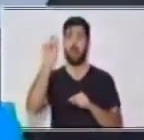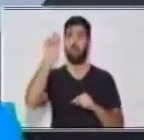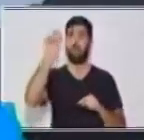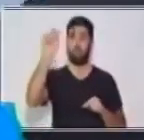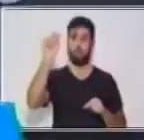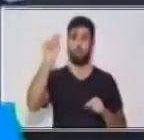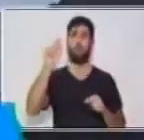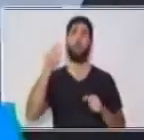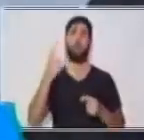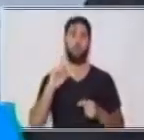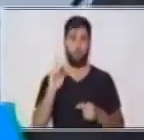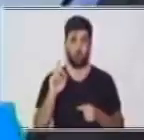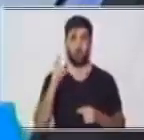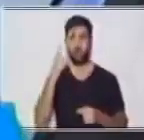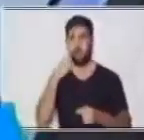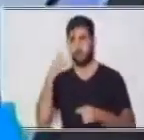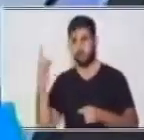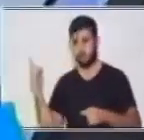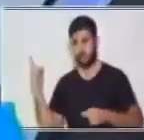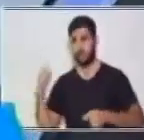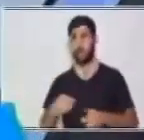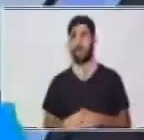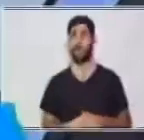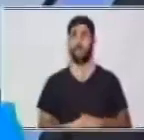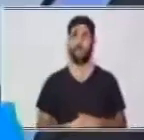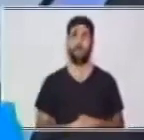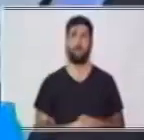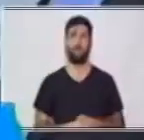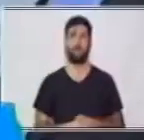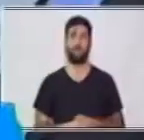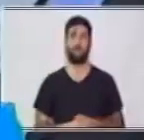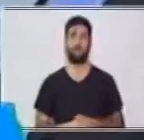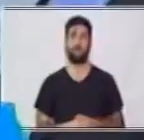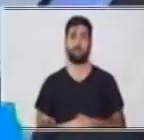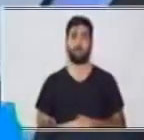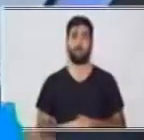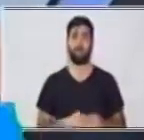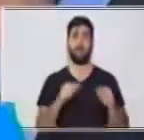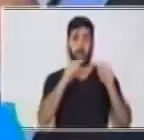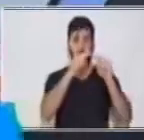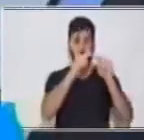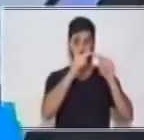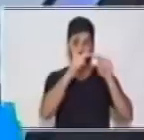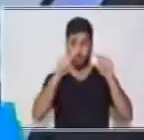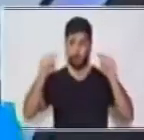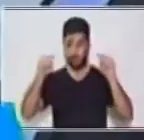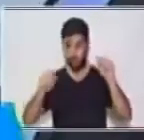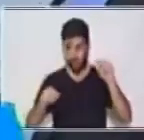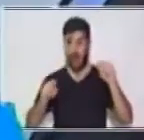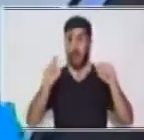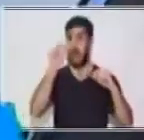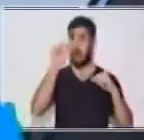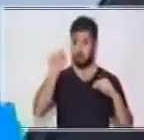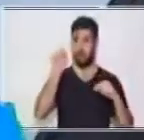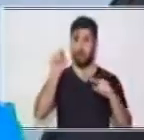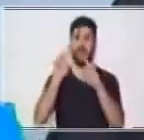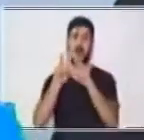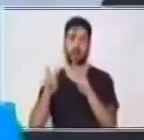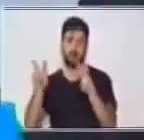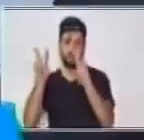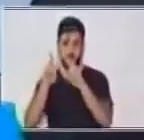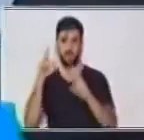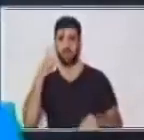intersectar es hacia donde se nos va a dirigir una recta que sería el valor que queremos